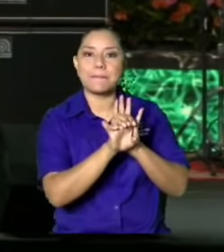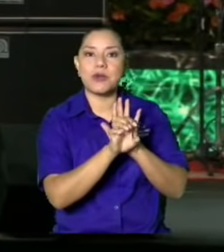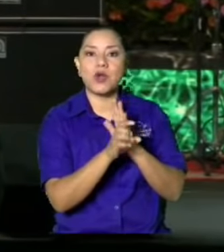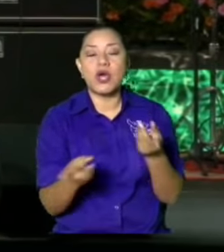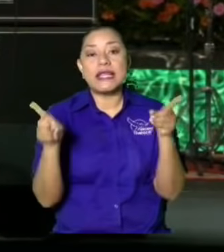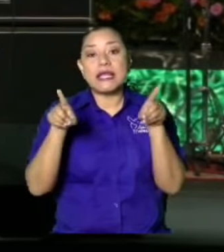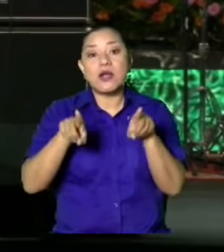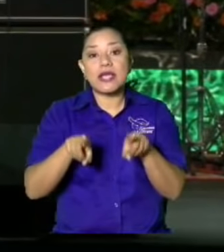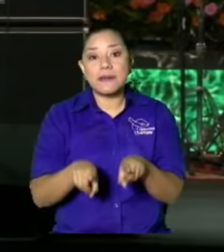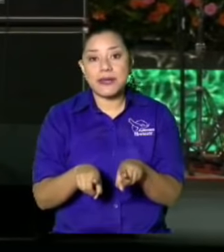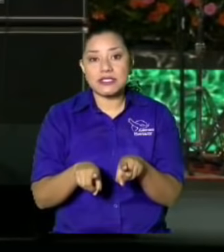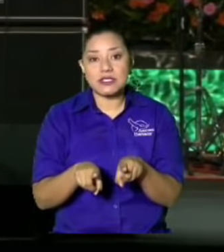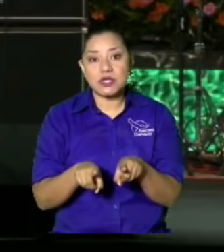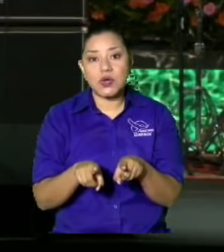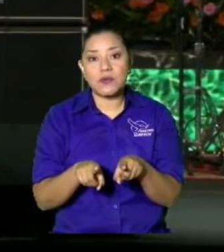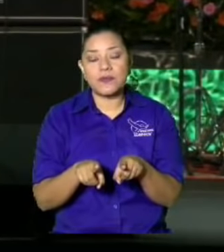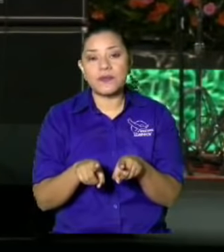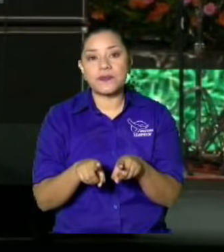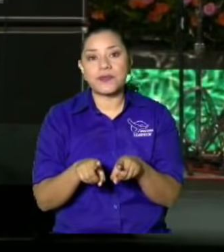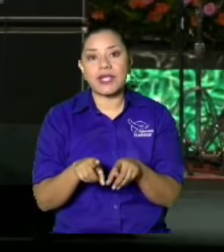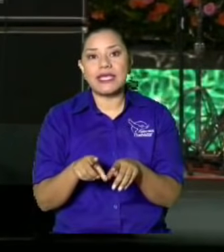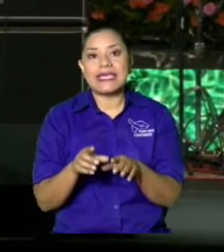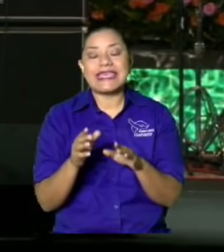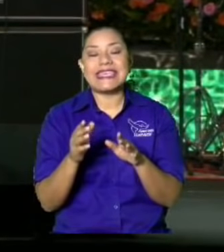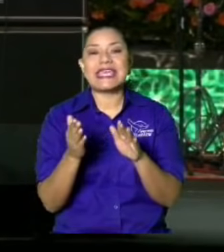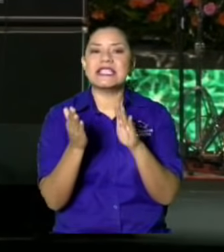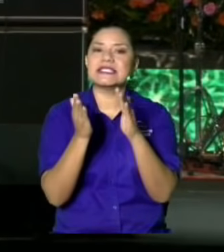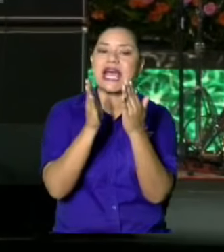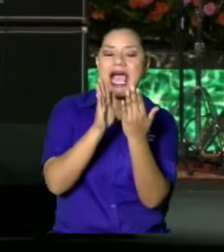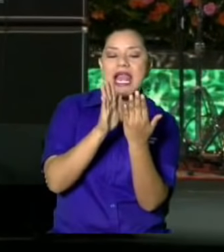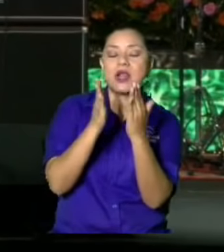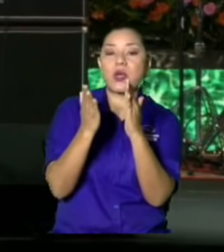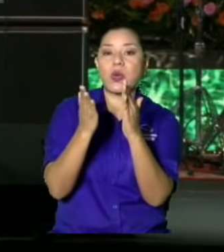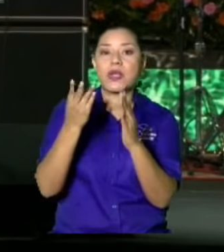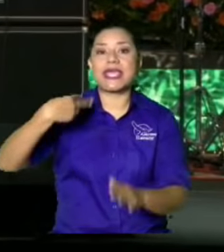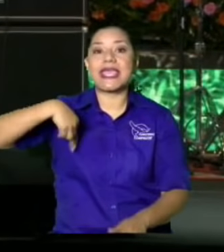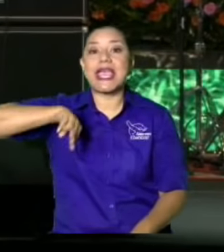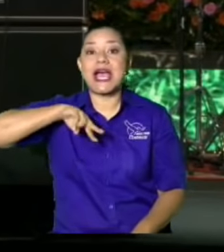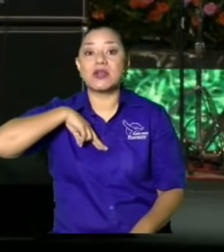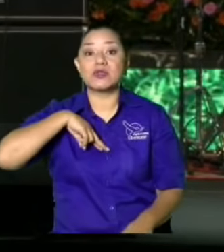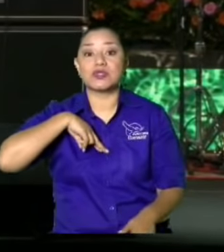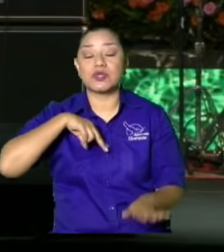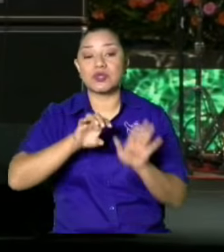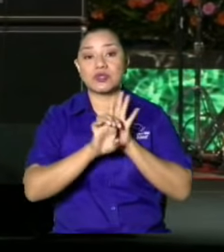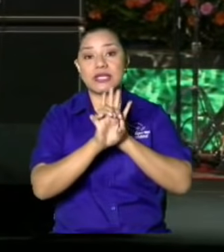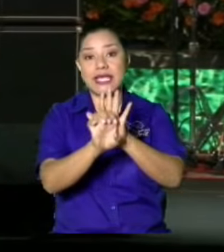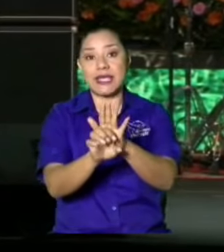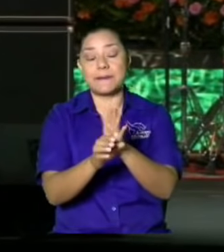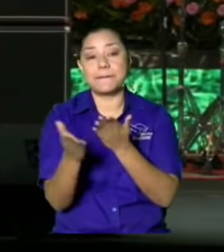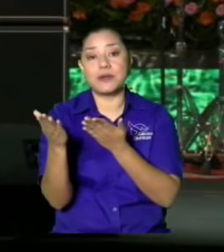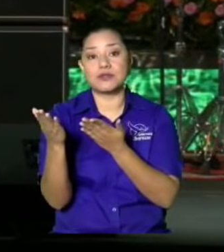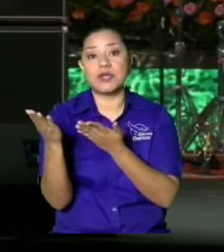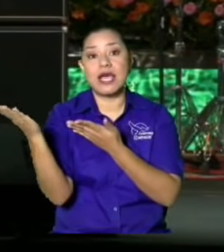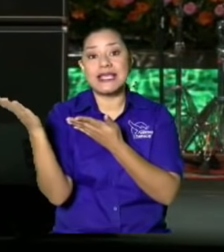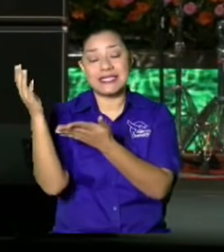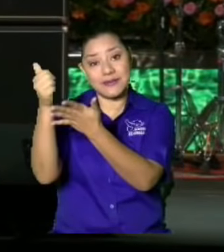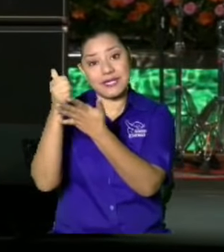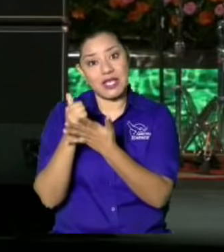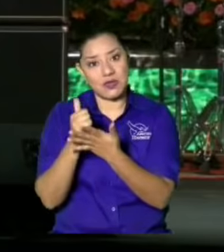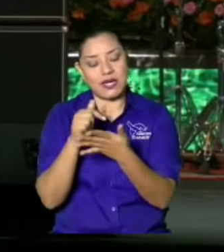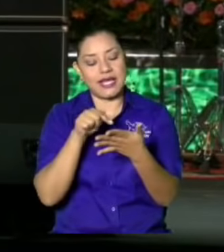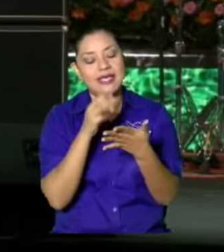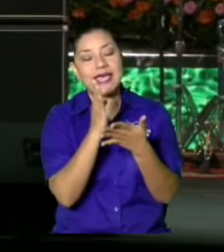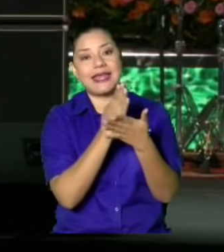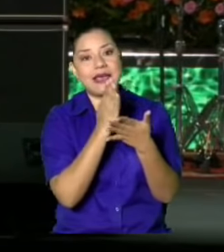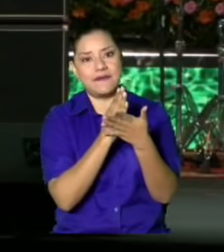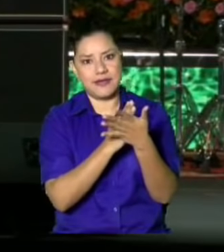sucedieron, le sucedieron a ellos, son para nosotros un ejemplo. Y dice la Biblia que el